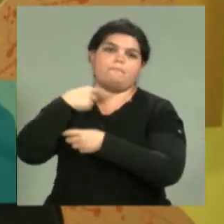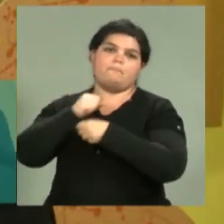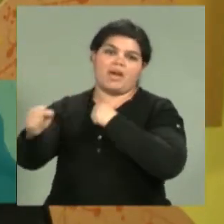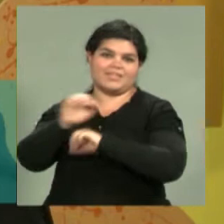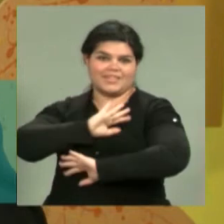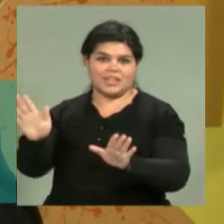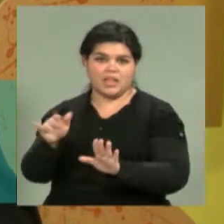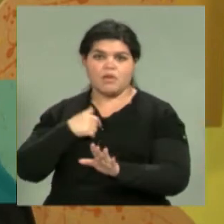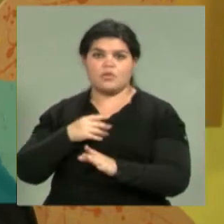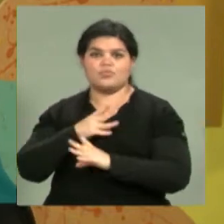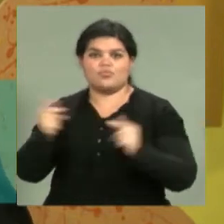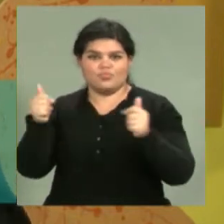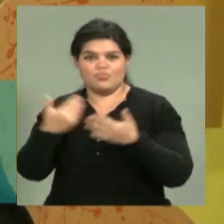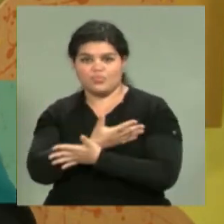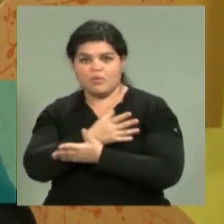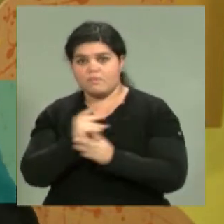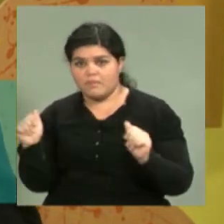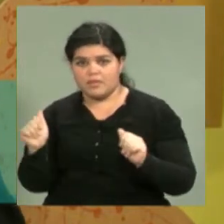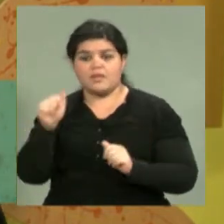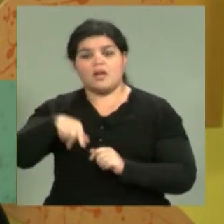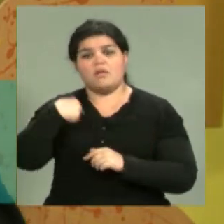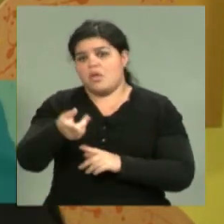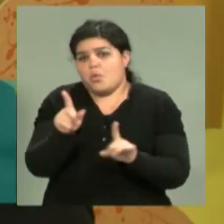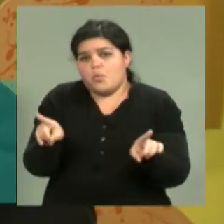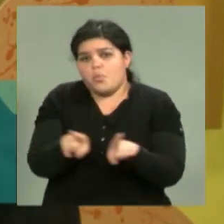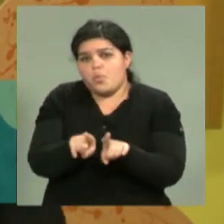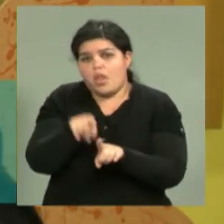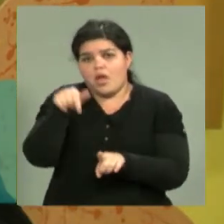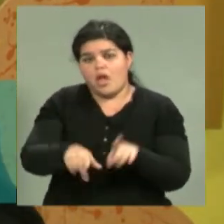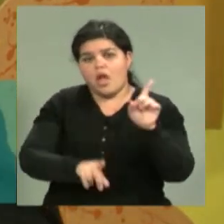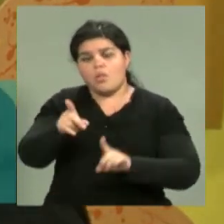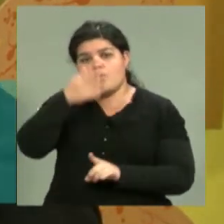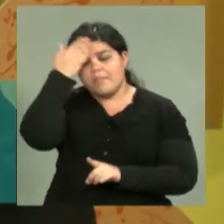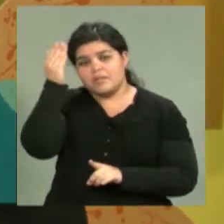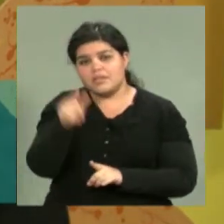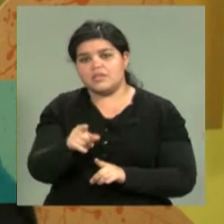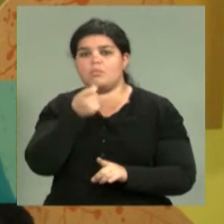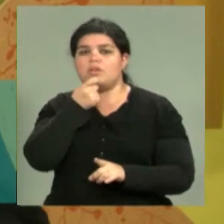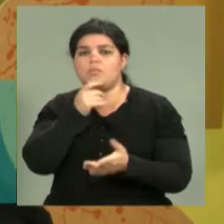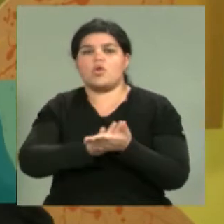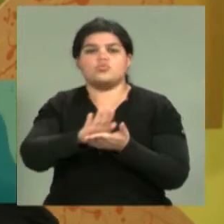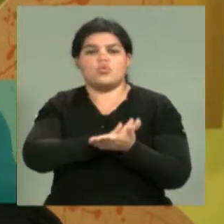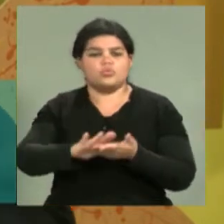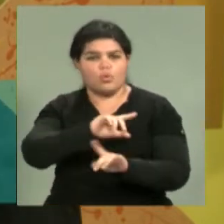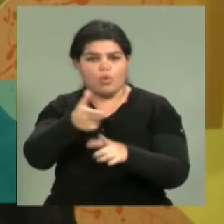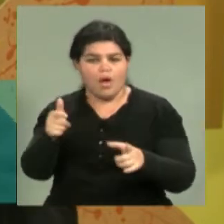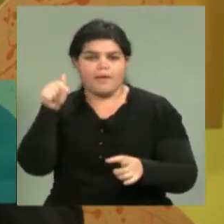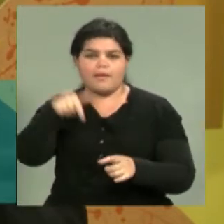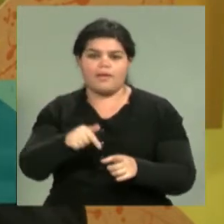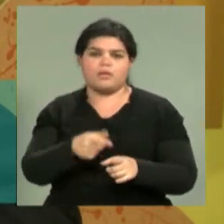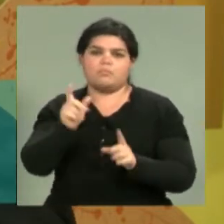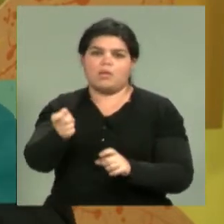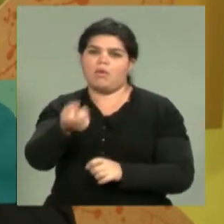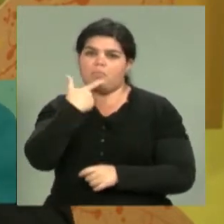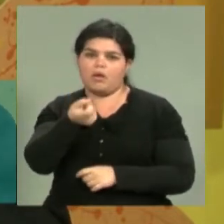Entonces, si el dolor es una tortura acá también a nuestros pacientes, y es esperable que si ve que no tiene solución, de que el médico le sigue indicando paracetamol